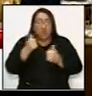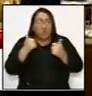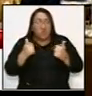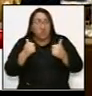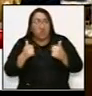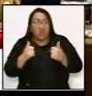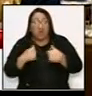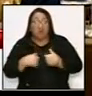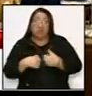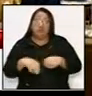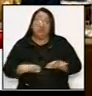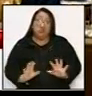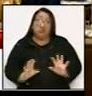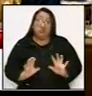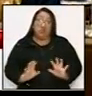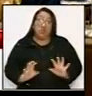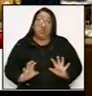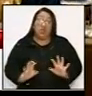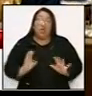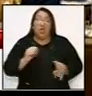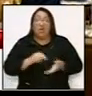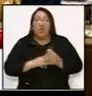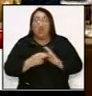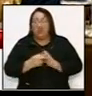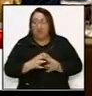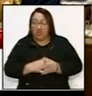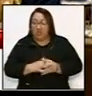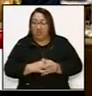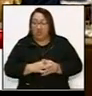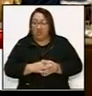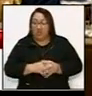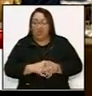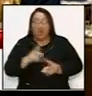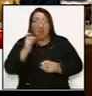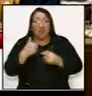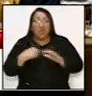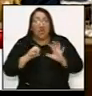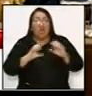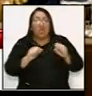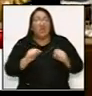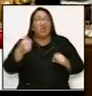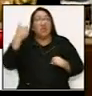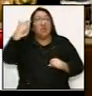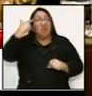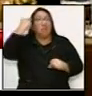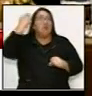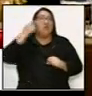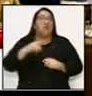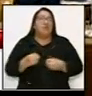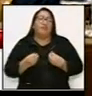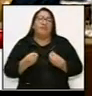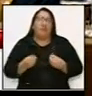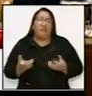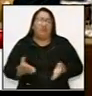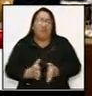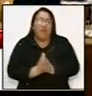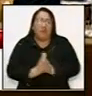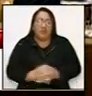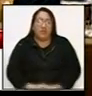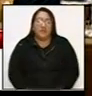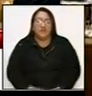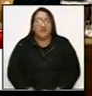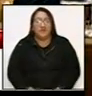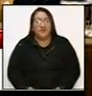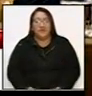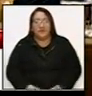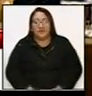bien hecho y que, bueno, la persona que iba a detener se suicidó. Por favor,